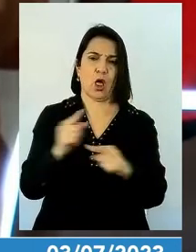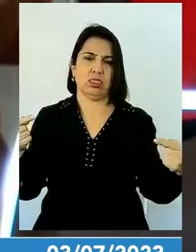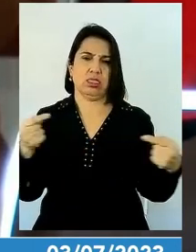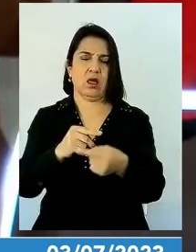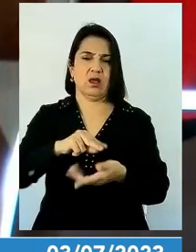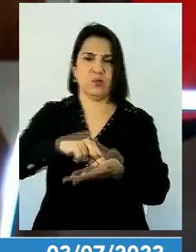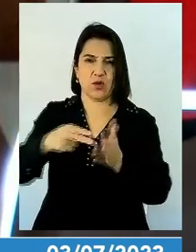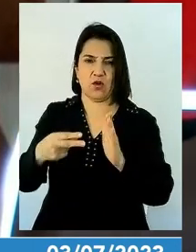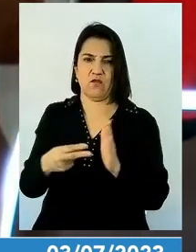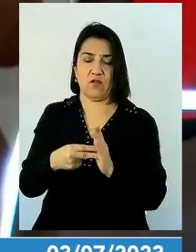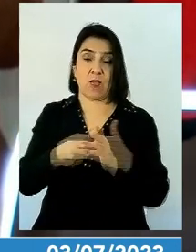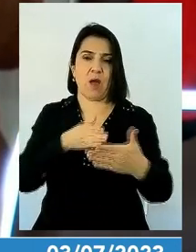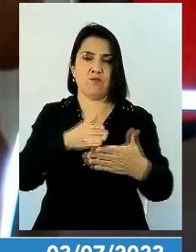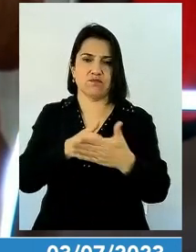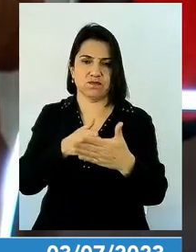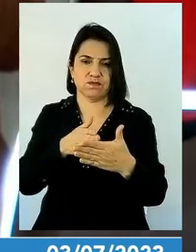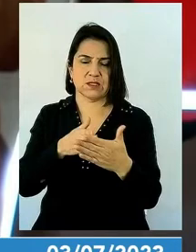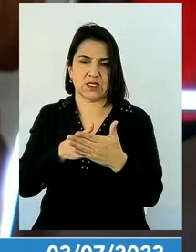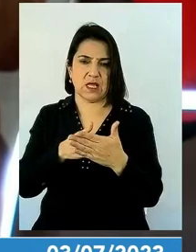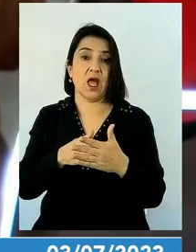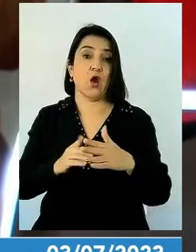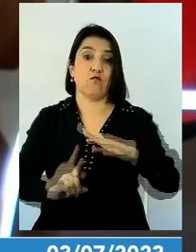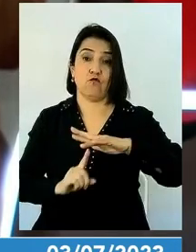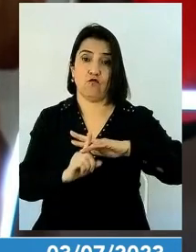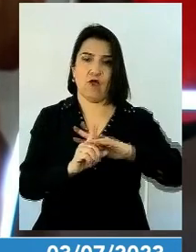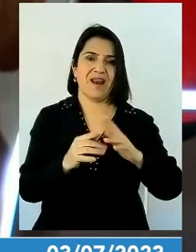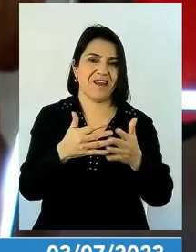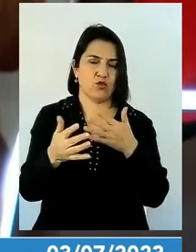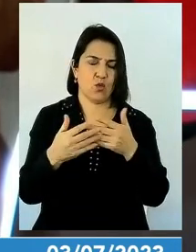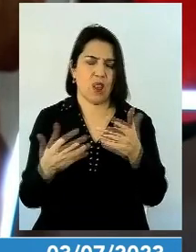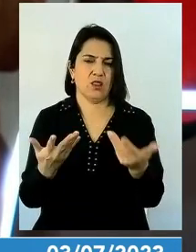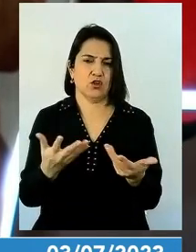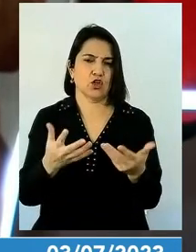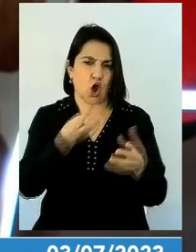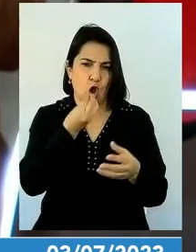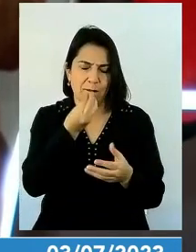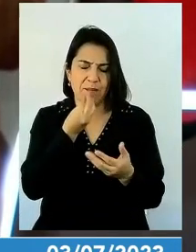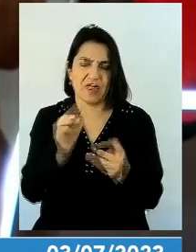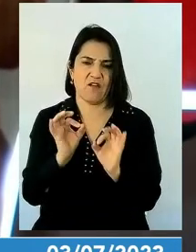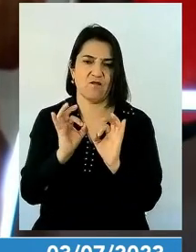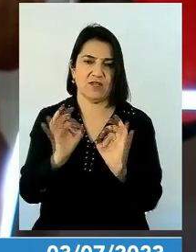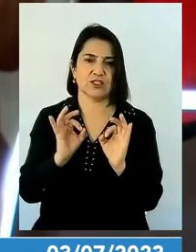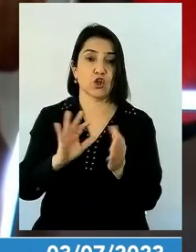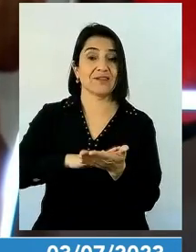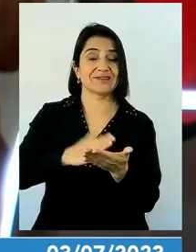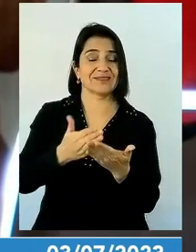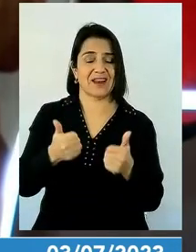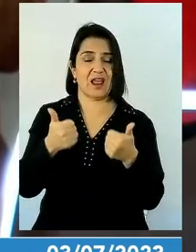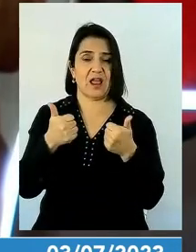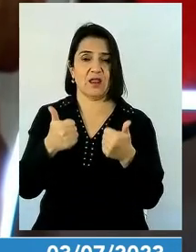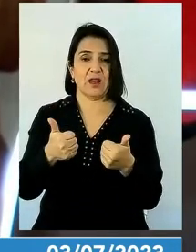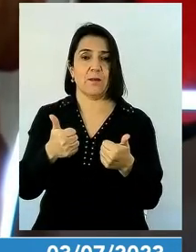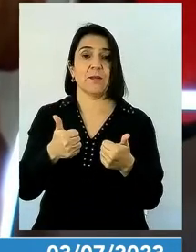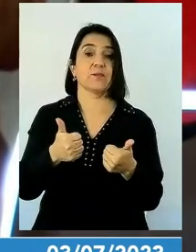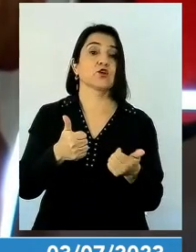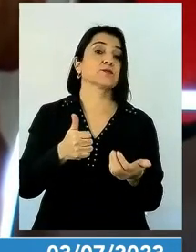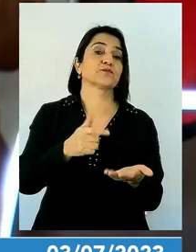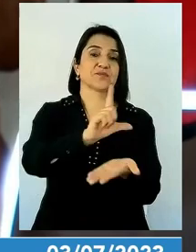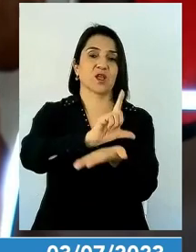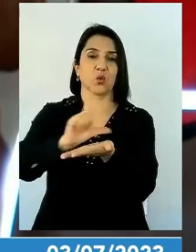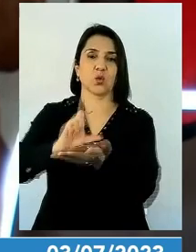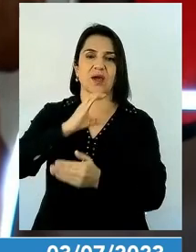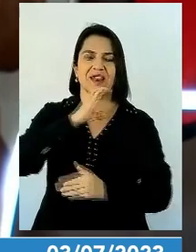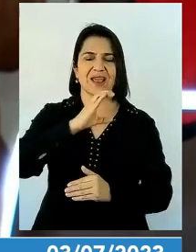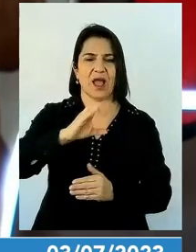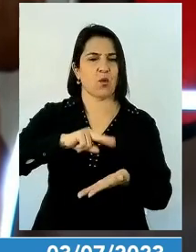la vida sana y armónica. Los territorios rurales enfrentan dificultades enormes, como una